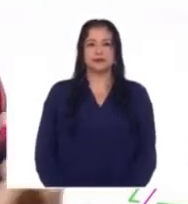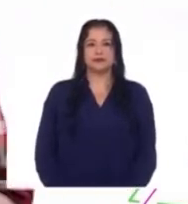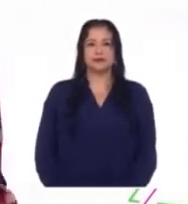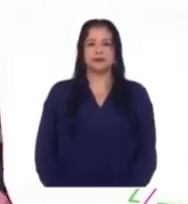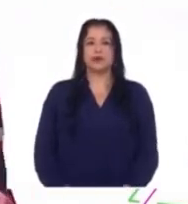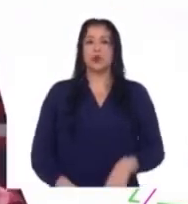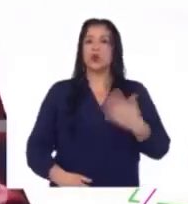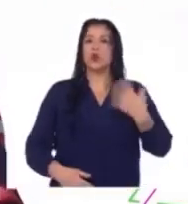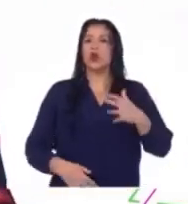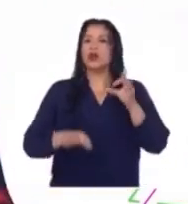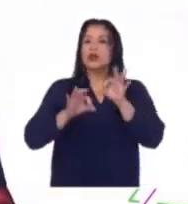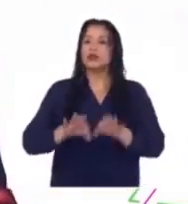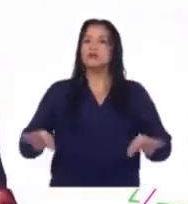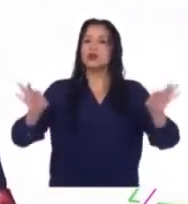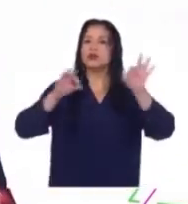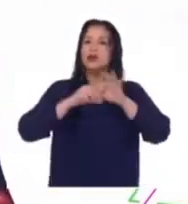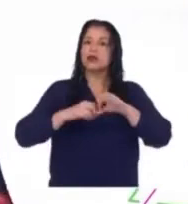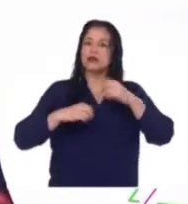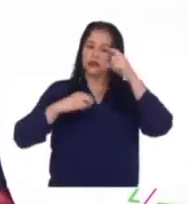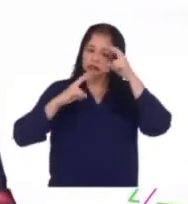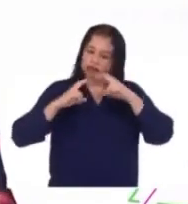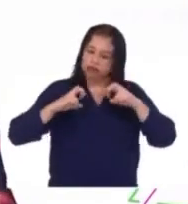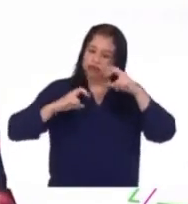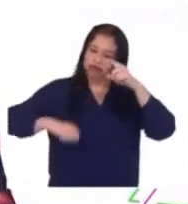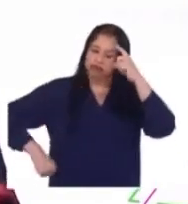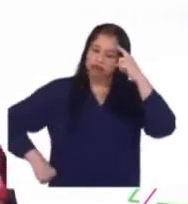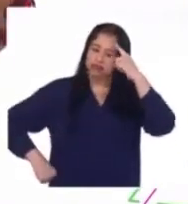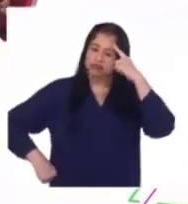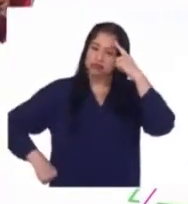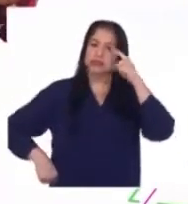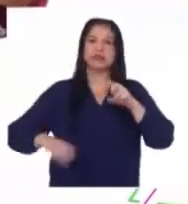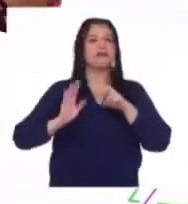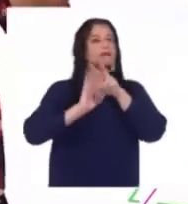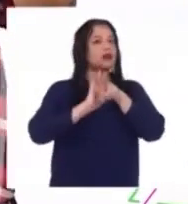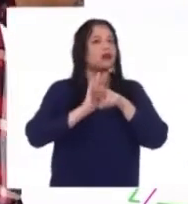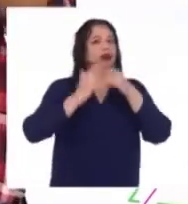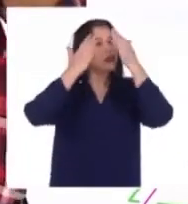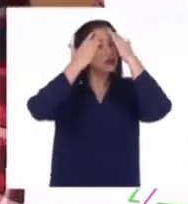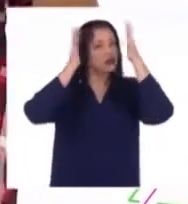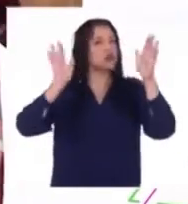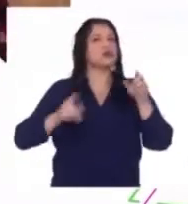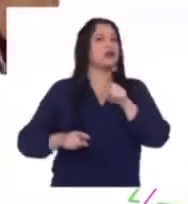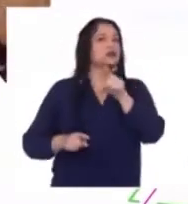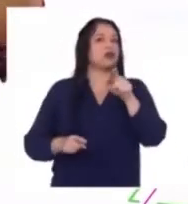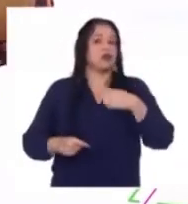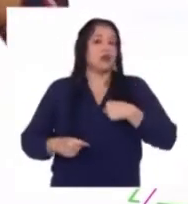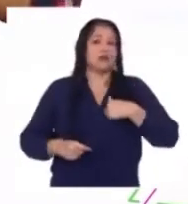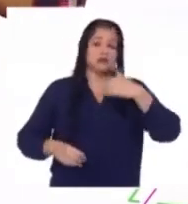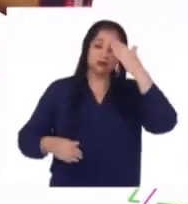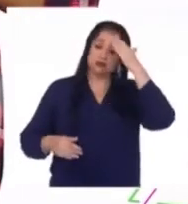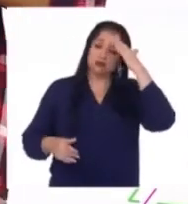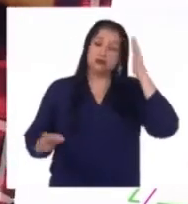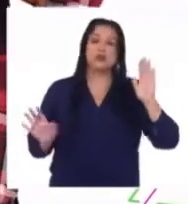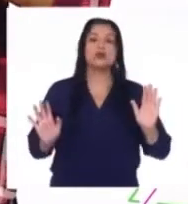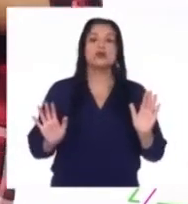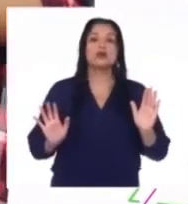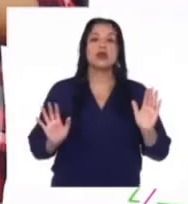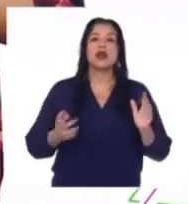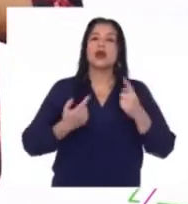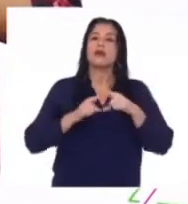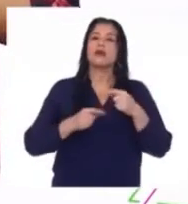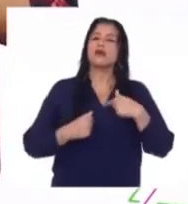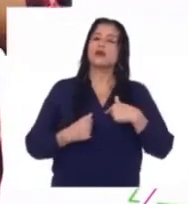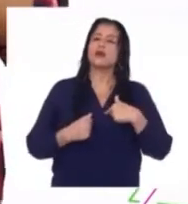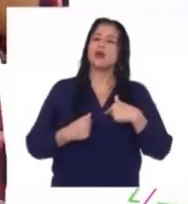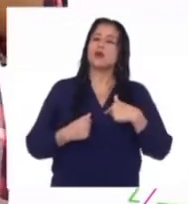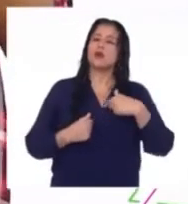Qué importantes reflexiones nos deja este video. Y no sé ustedes, yo no lo sé, pero me di